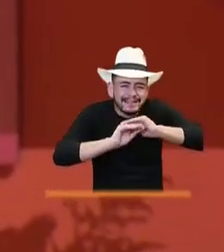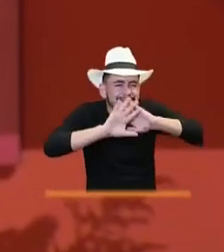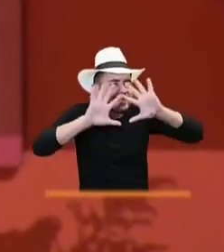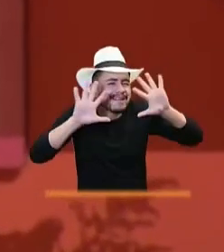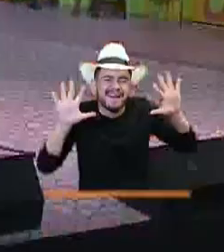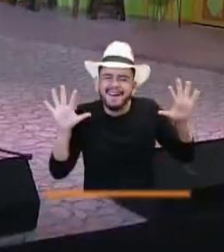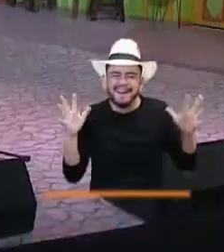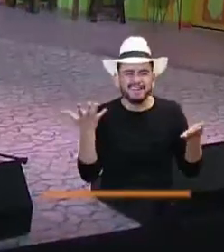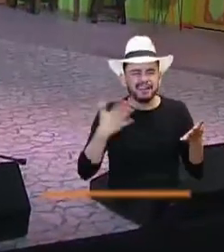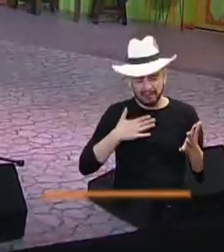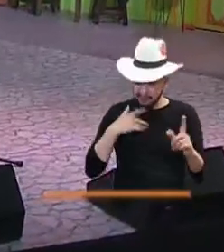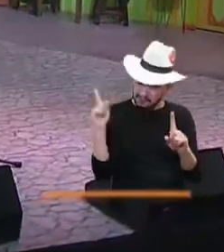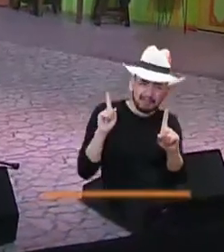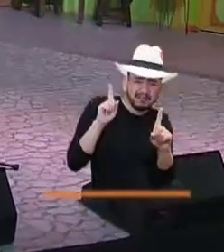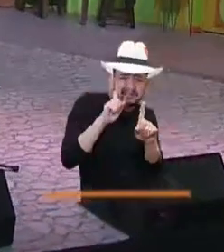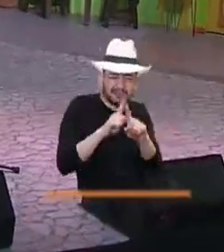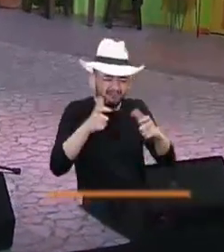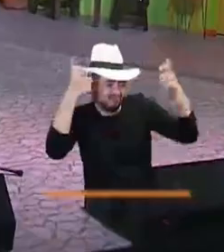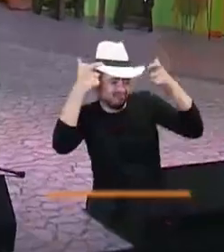mí.